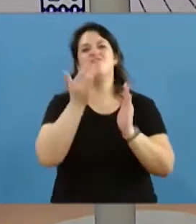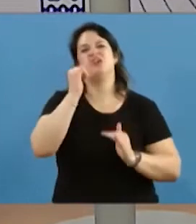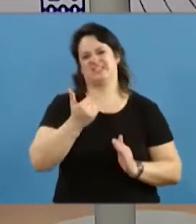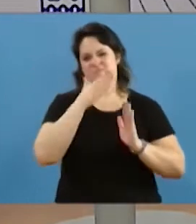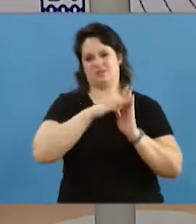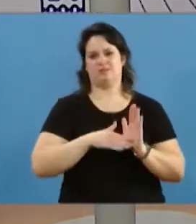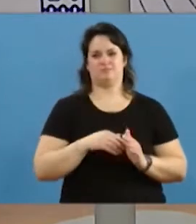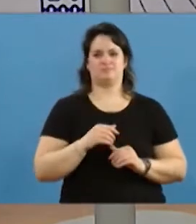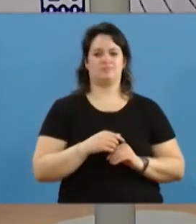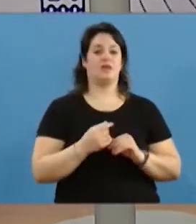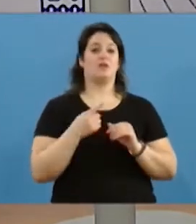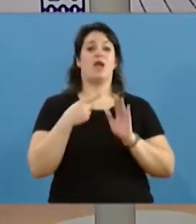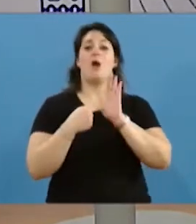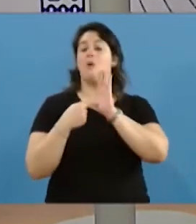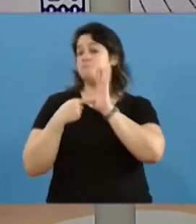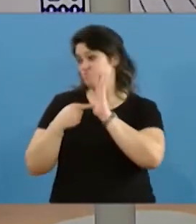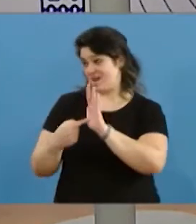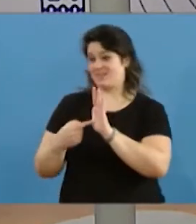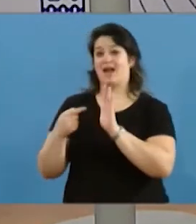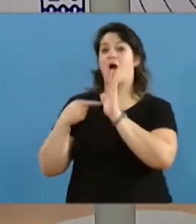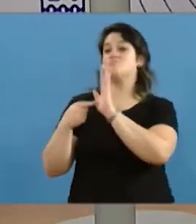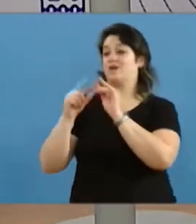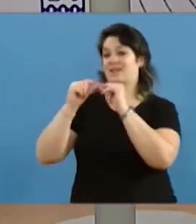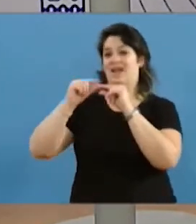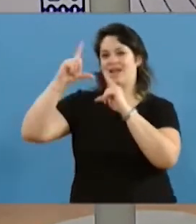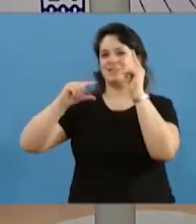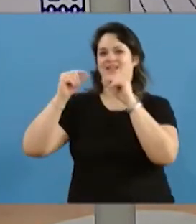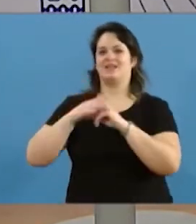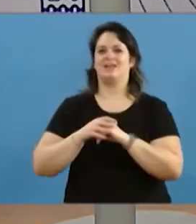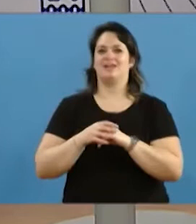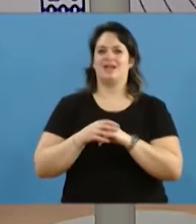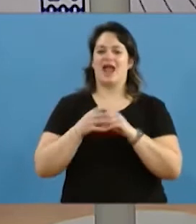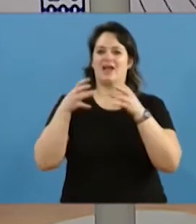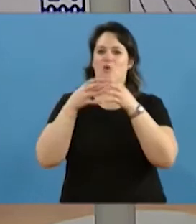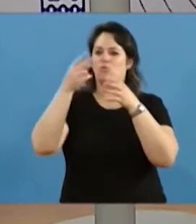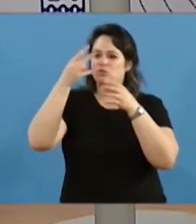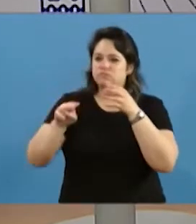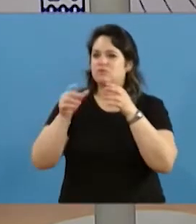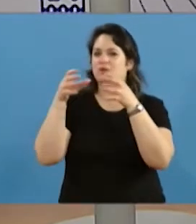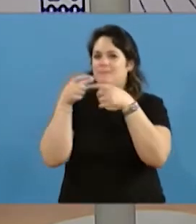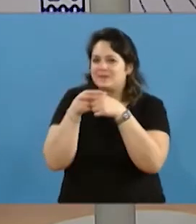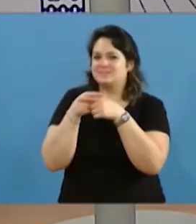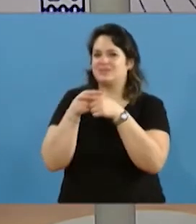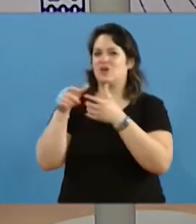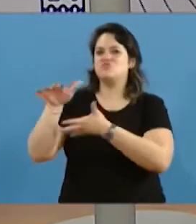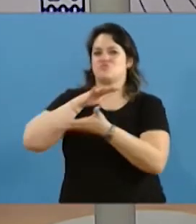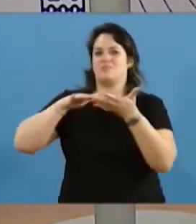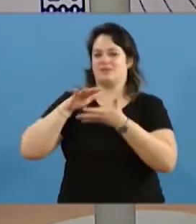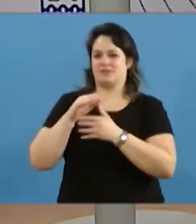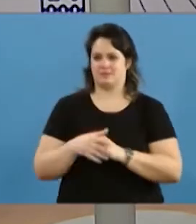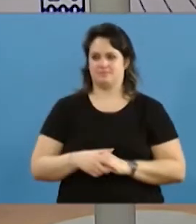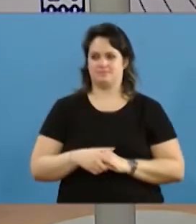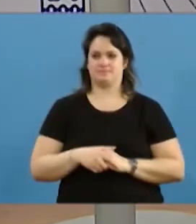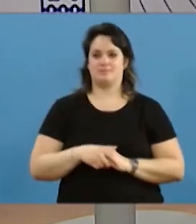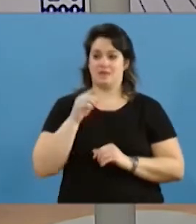Tomás? Muestra. La muestra estadística es el subconjunto de los individuos de una población